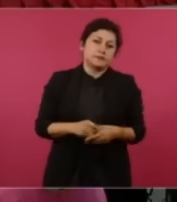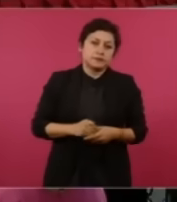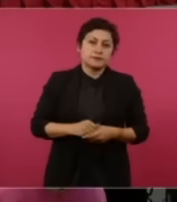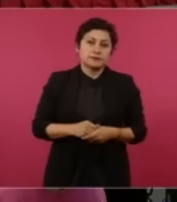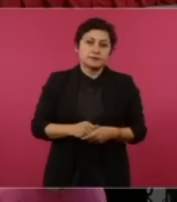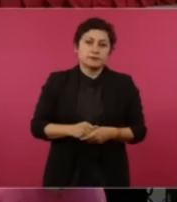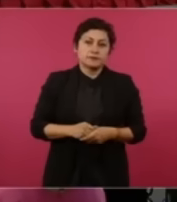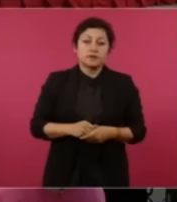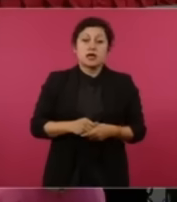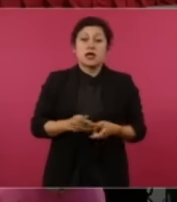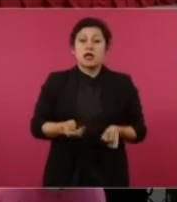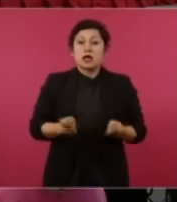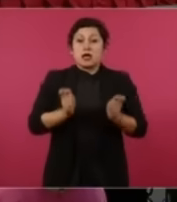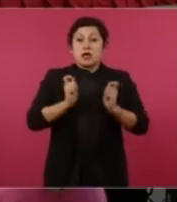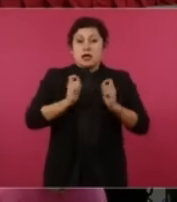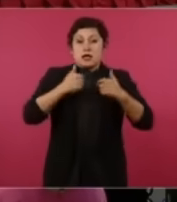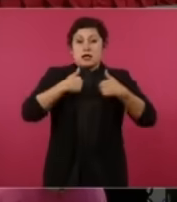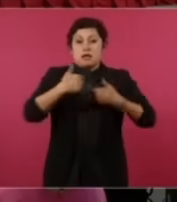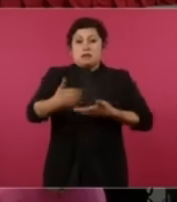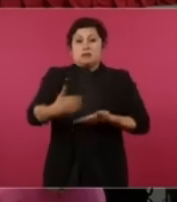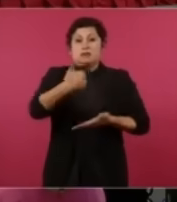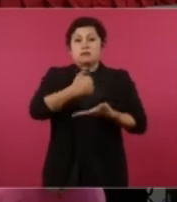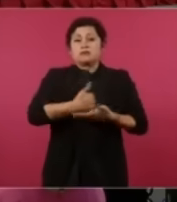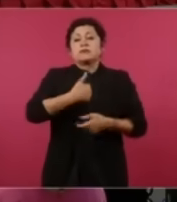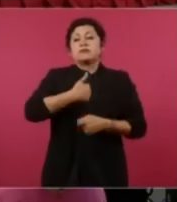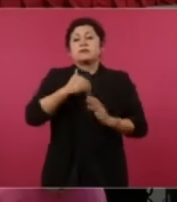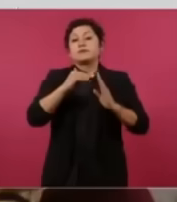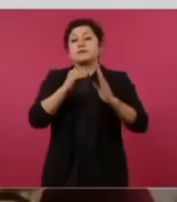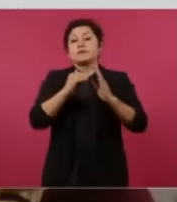A mí me toca el 24.